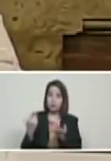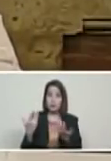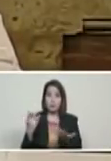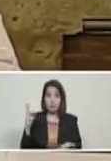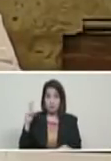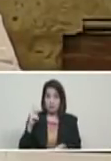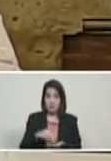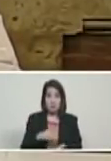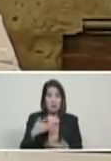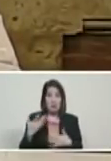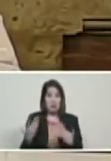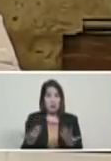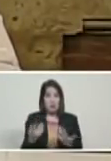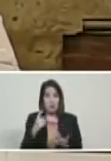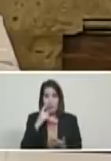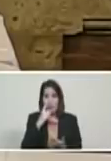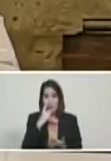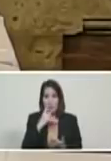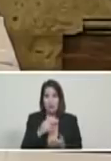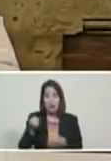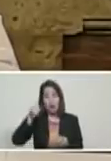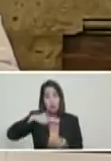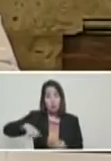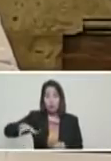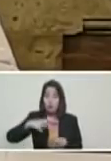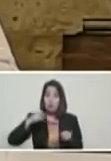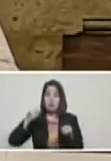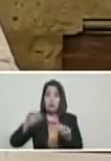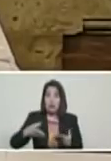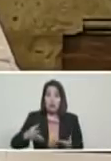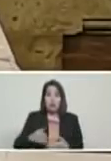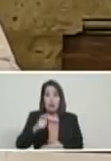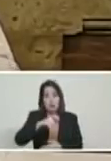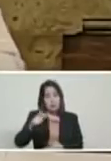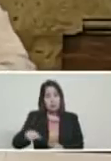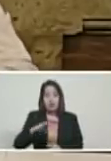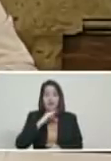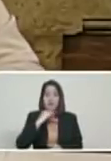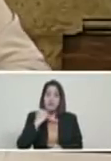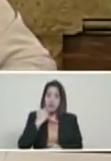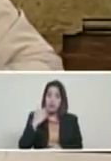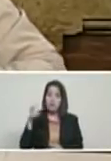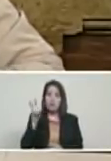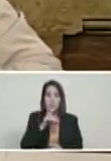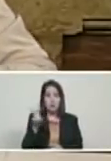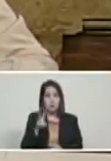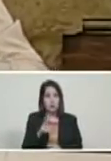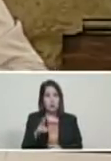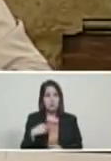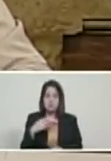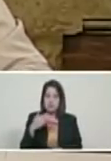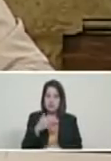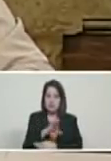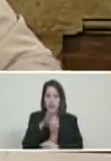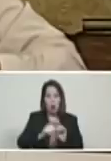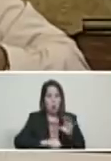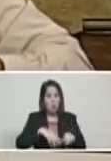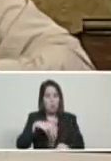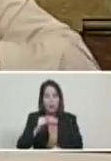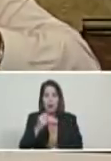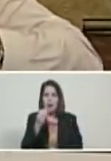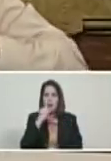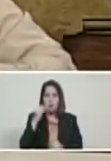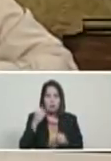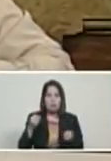quién? Al pueblo, al paciente venezolano. Si salimos a comprar los alimentos necesarios